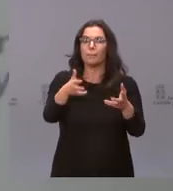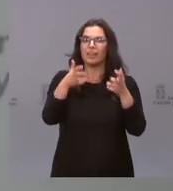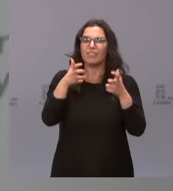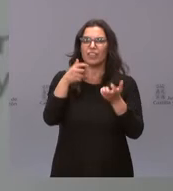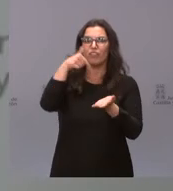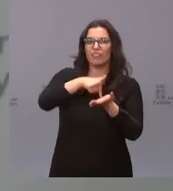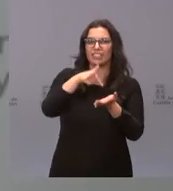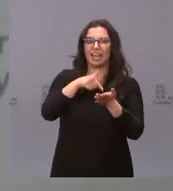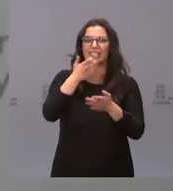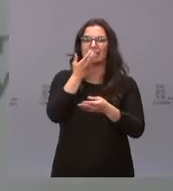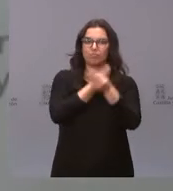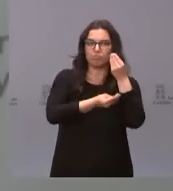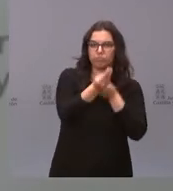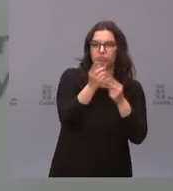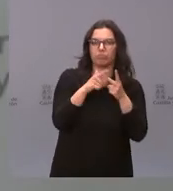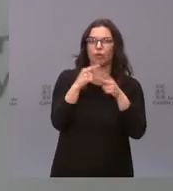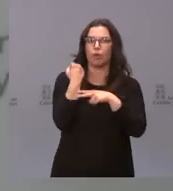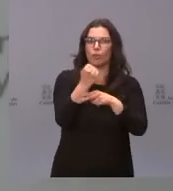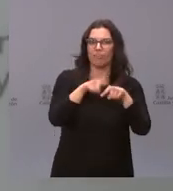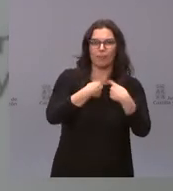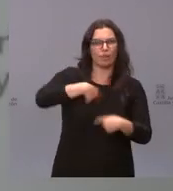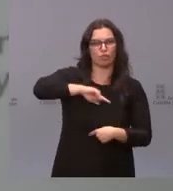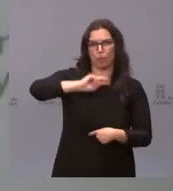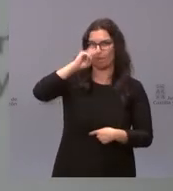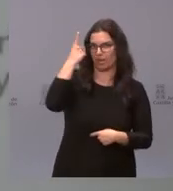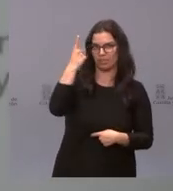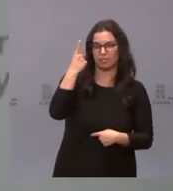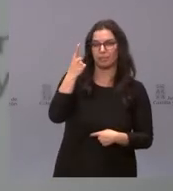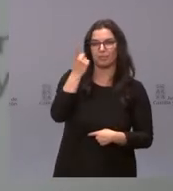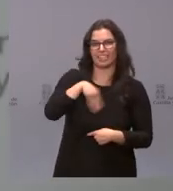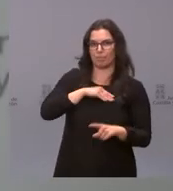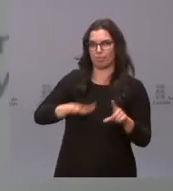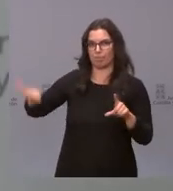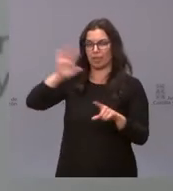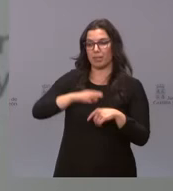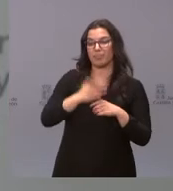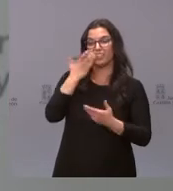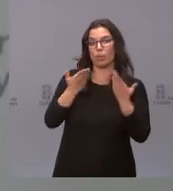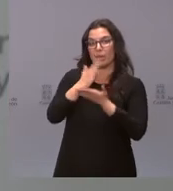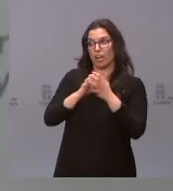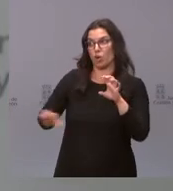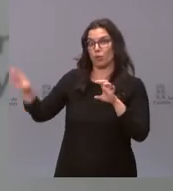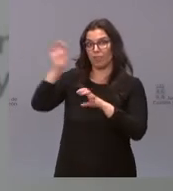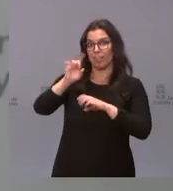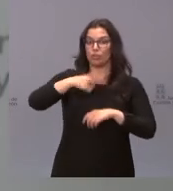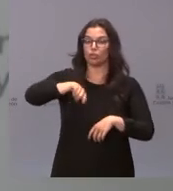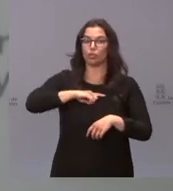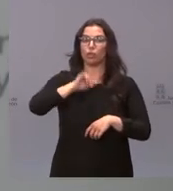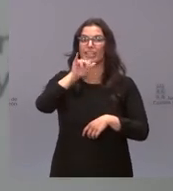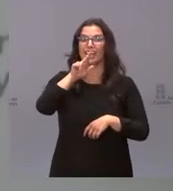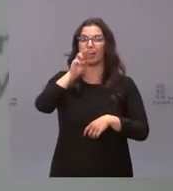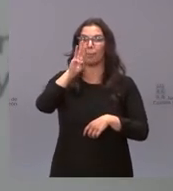para apoyos a la familia somos la segunda comunidad autónoma con menor tarifa autonómica del irpf